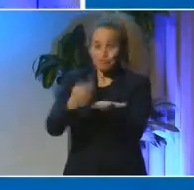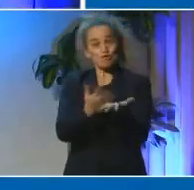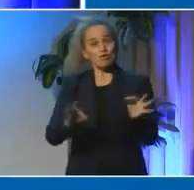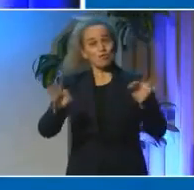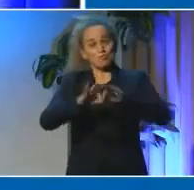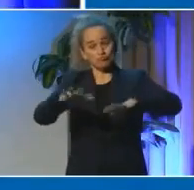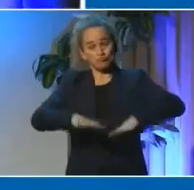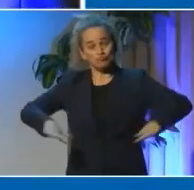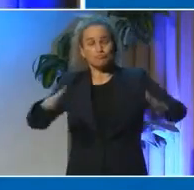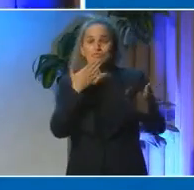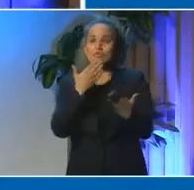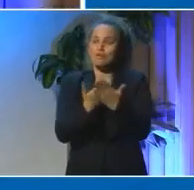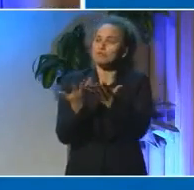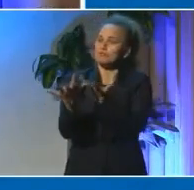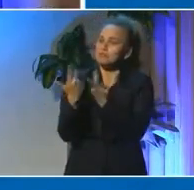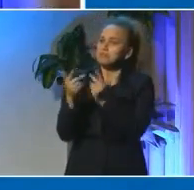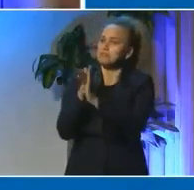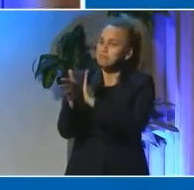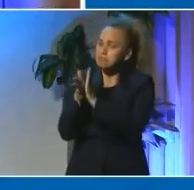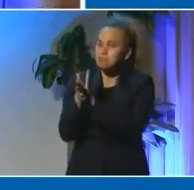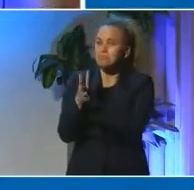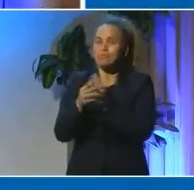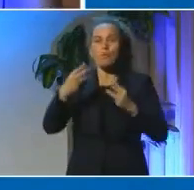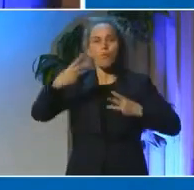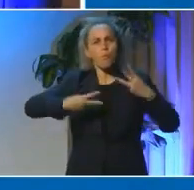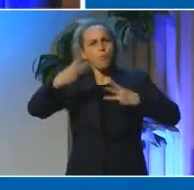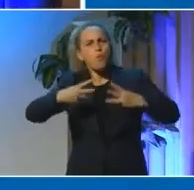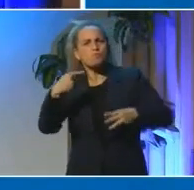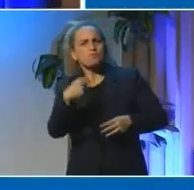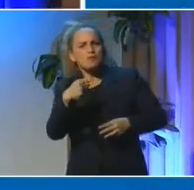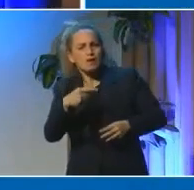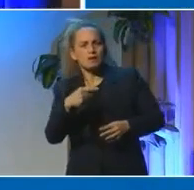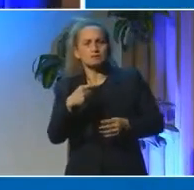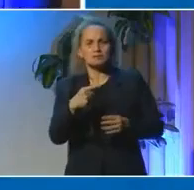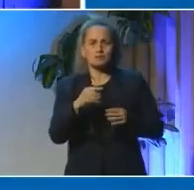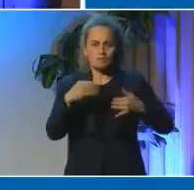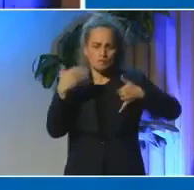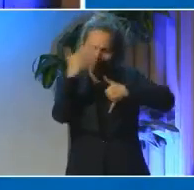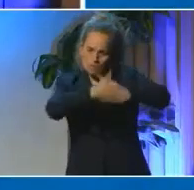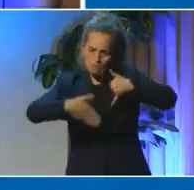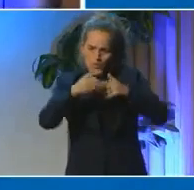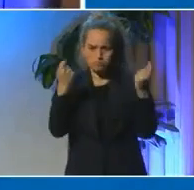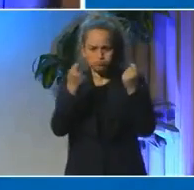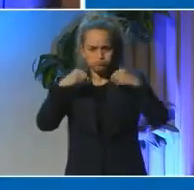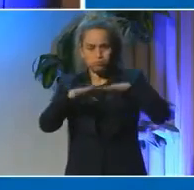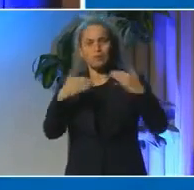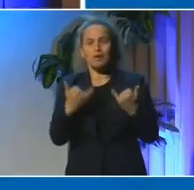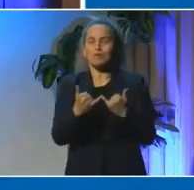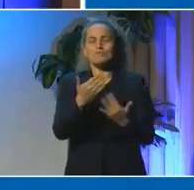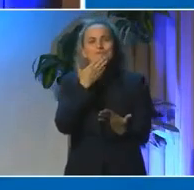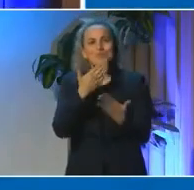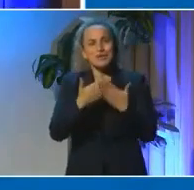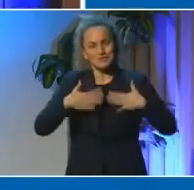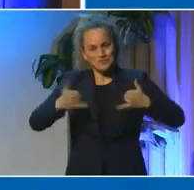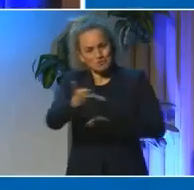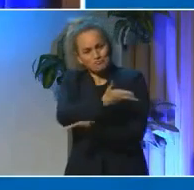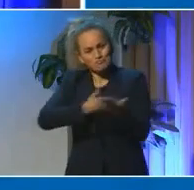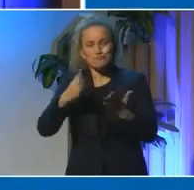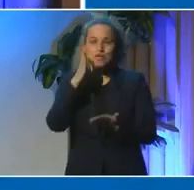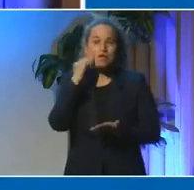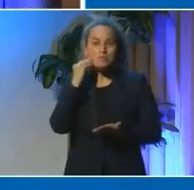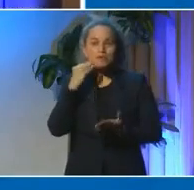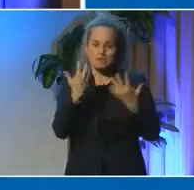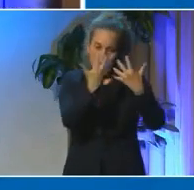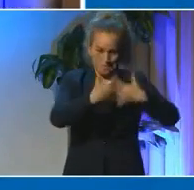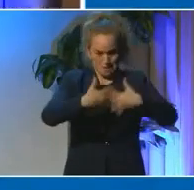también partir Por contarles qué es wom y Cómo llegamos al país pero también pues decirles que estamos felices y honrados de compartir experiencias con